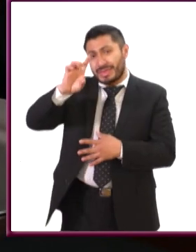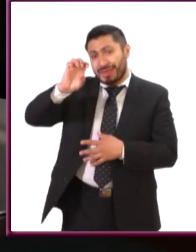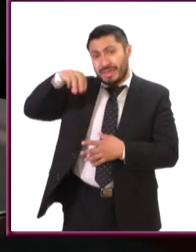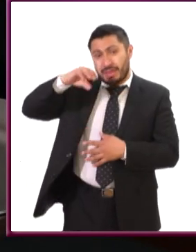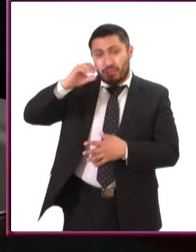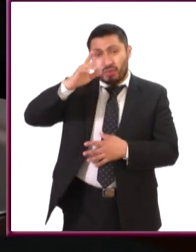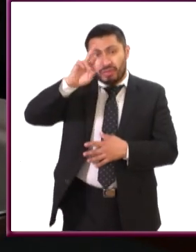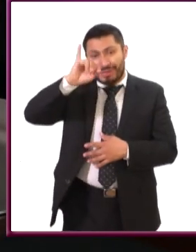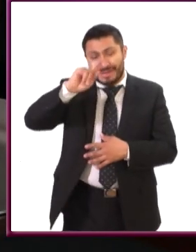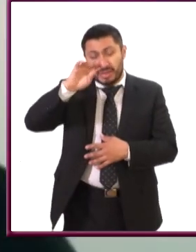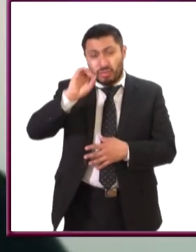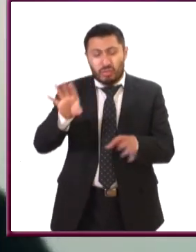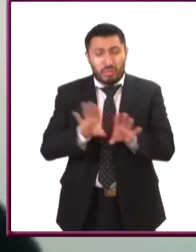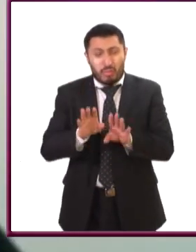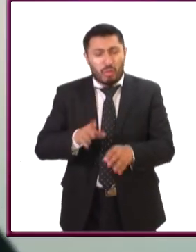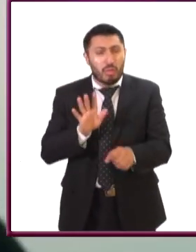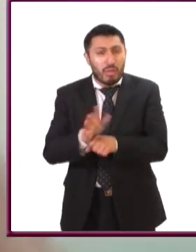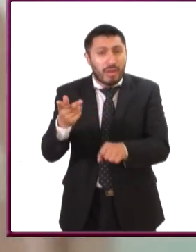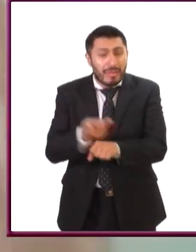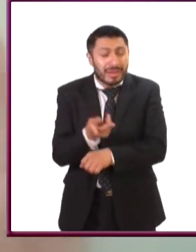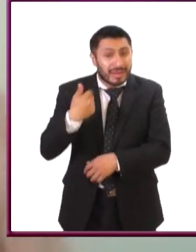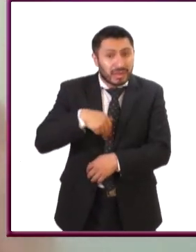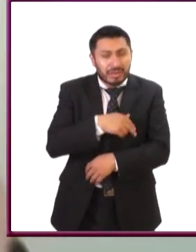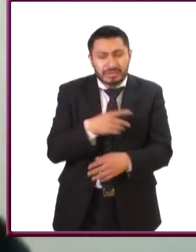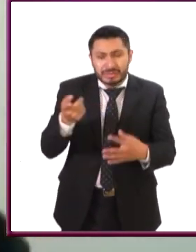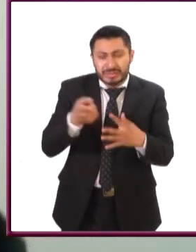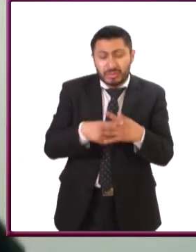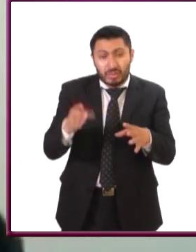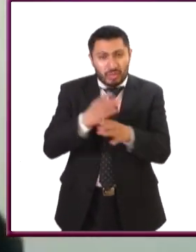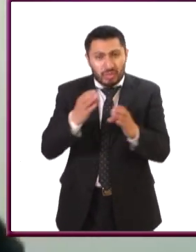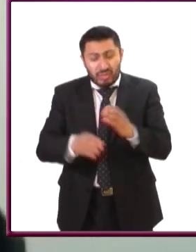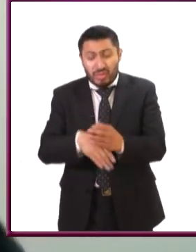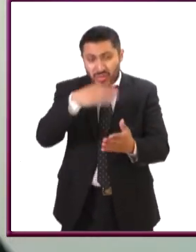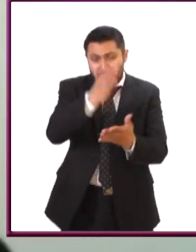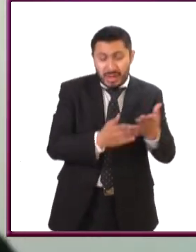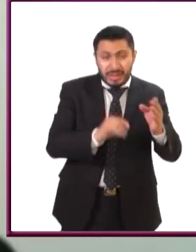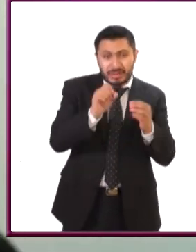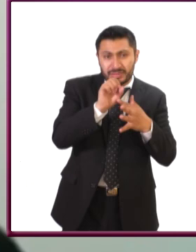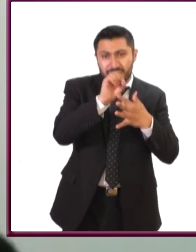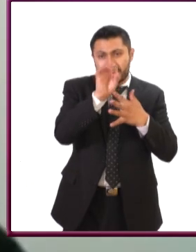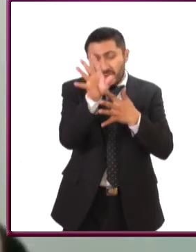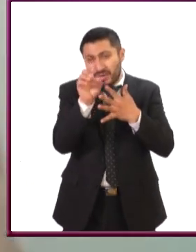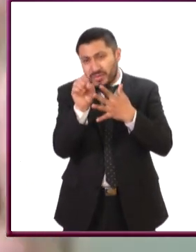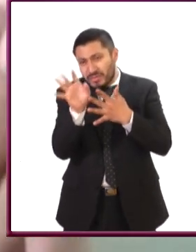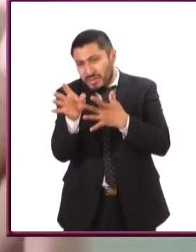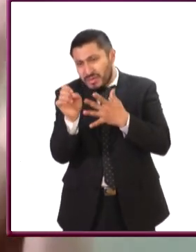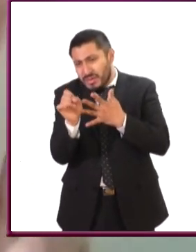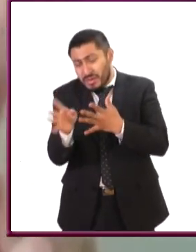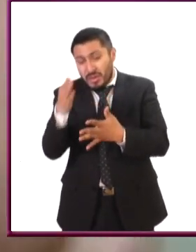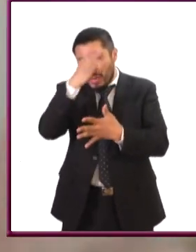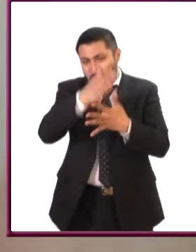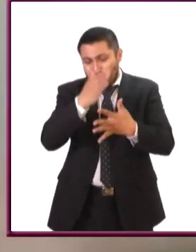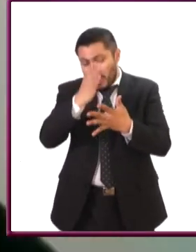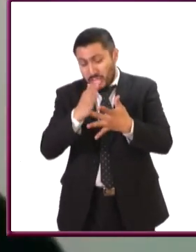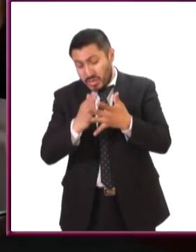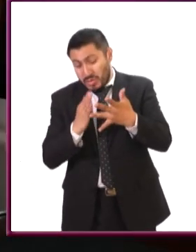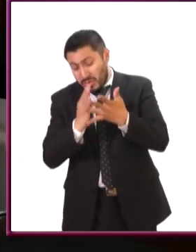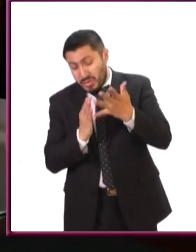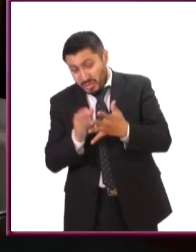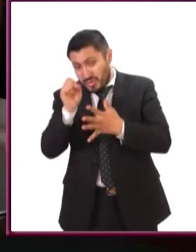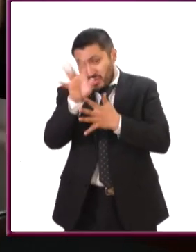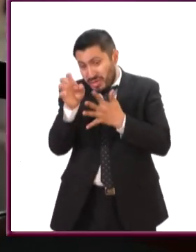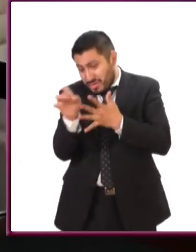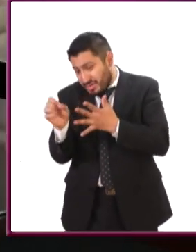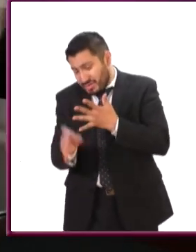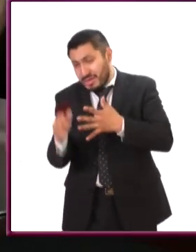filósofo, Demócrito y otros, se hacían preguntas como ¿qué pasa cuando partimos un material a la mitad y a la mitad y a la mitad? La